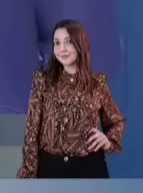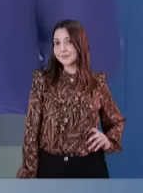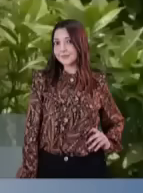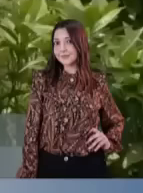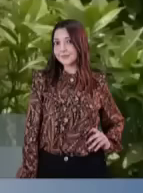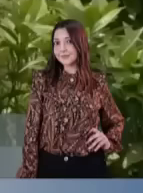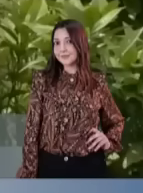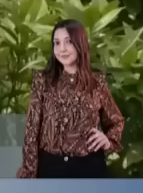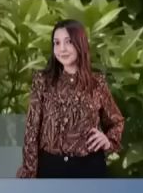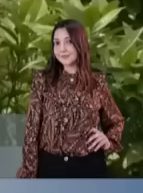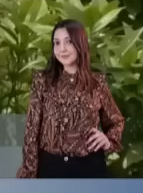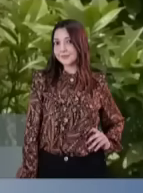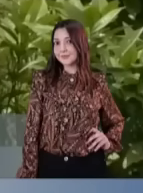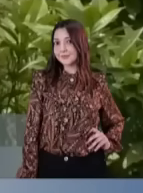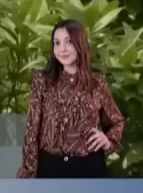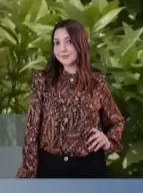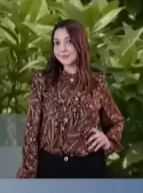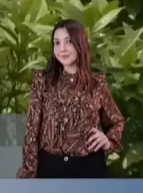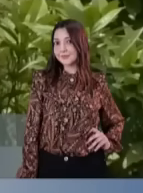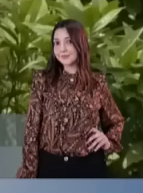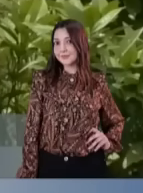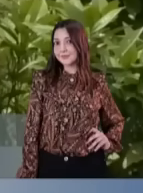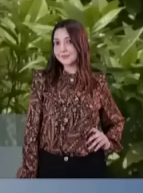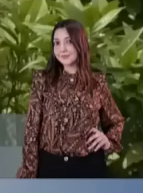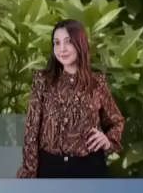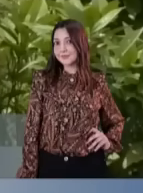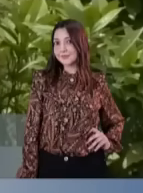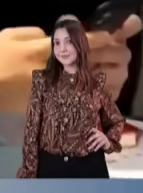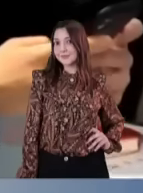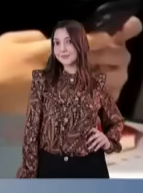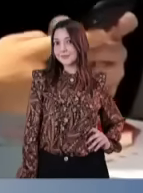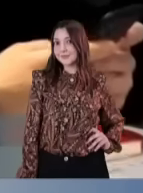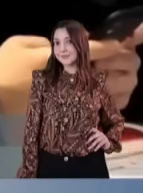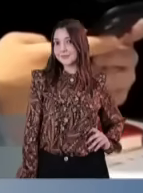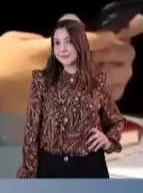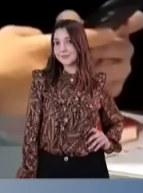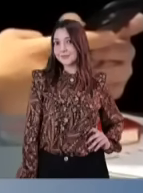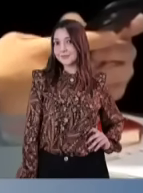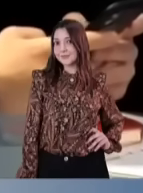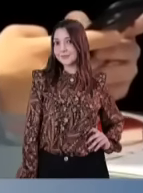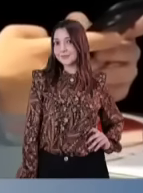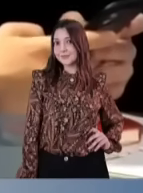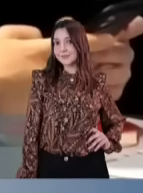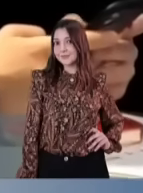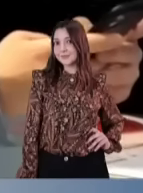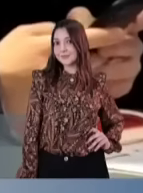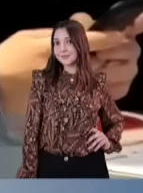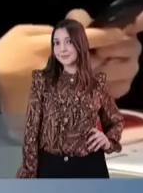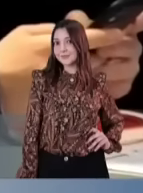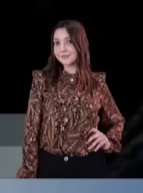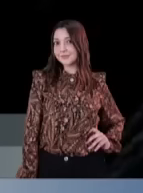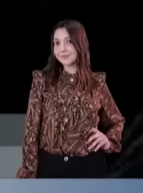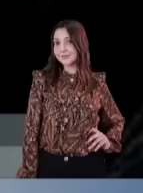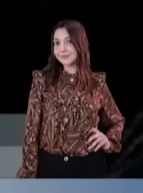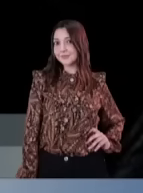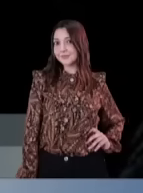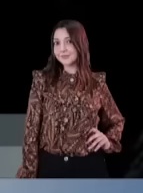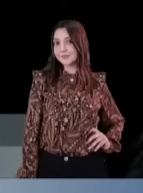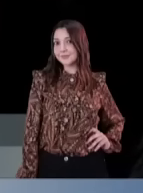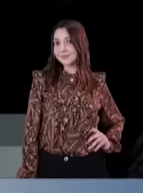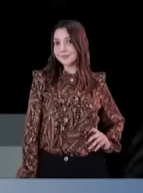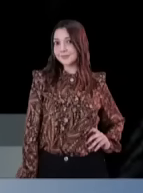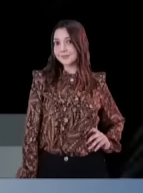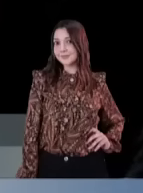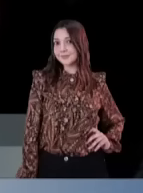que a ellos no les corresponde opinar de algo que es facultad exclusiva del presidente. Esta ha sido la tónica pública de